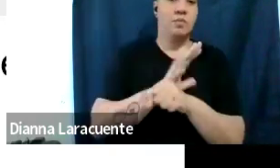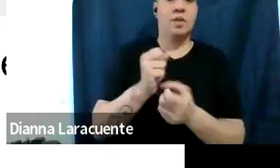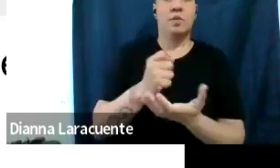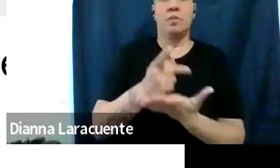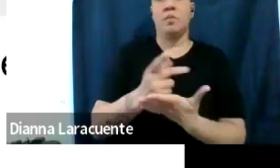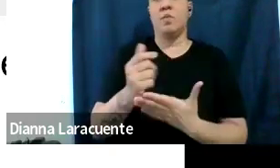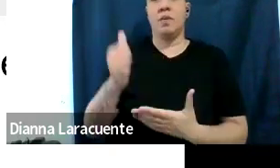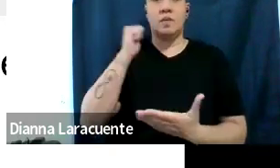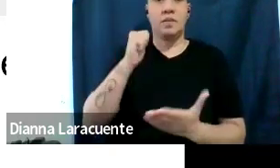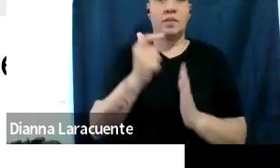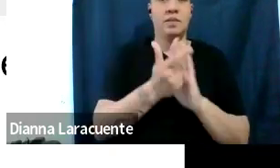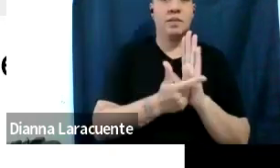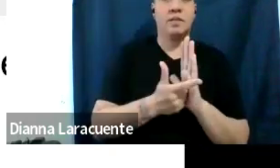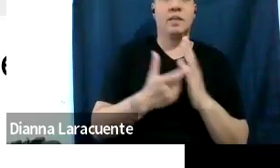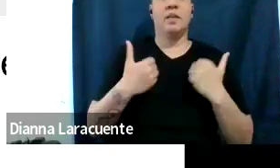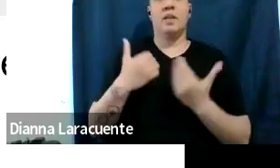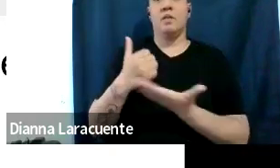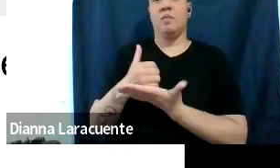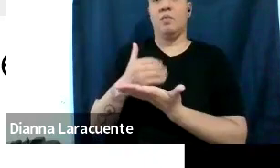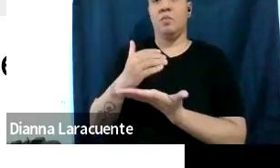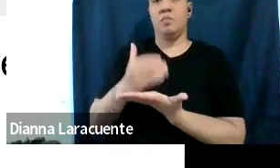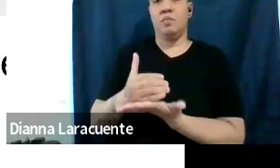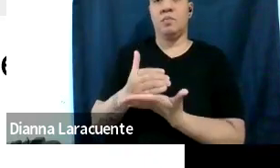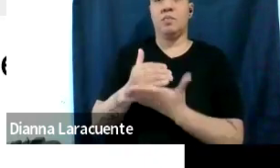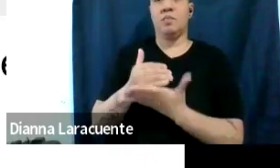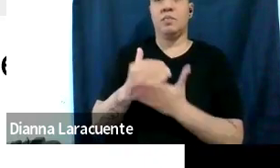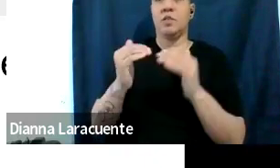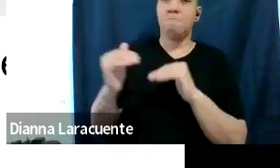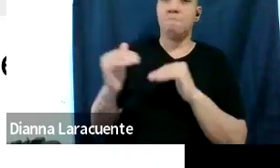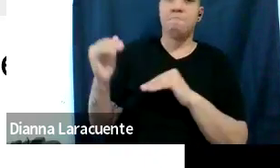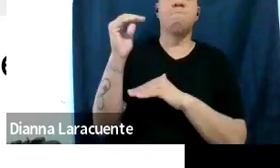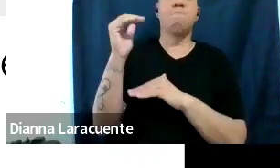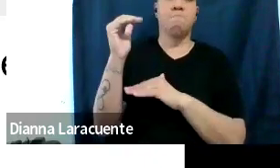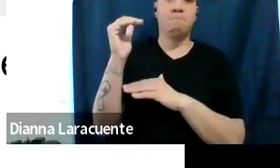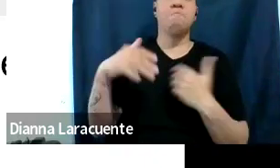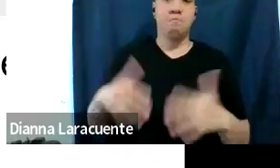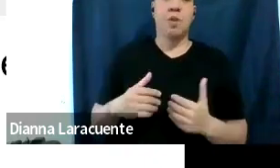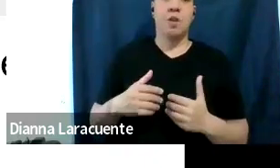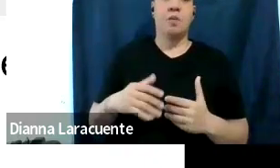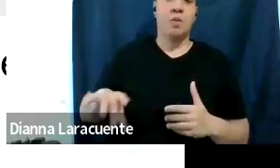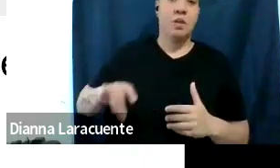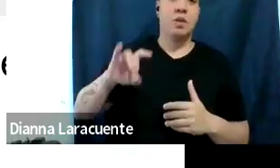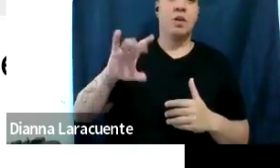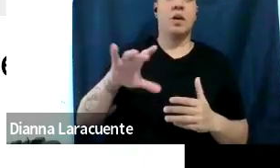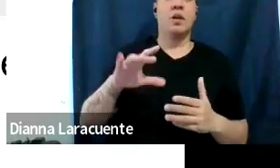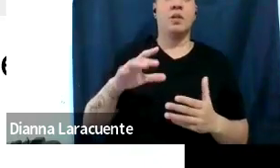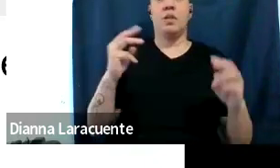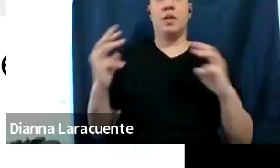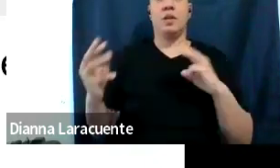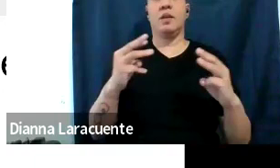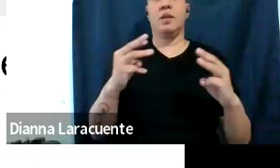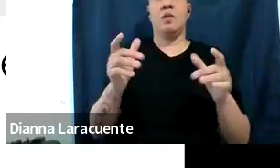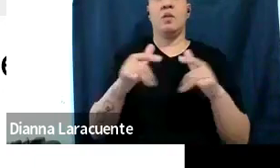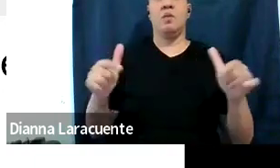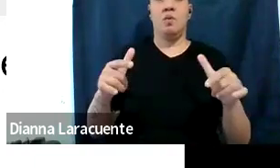rechazar leyes. Teníamos un presupuesto con superávit, a pesar de los gastos de guerra. Teníamos un idioma oficial en